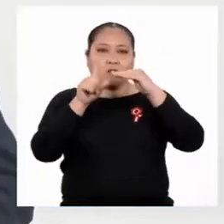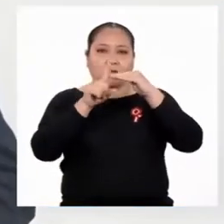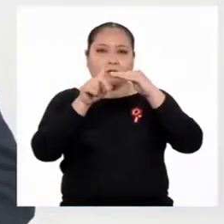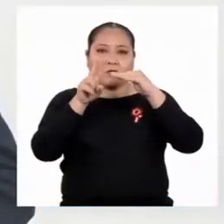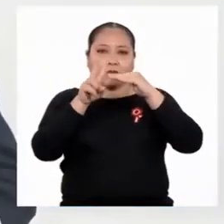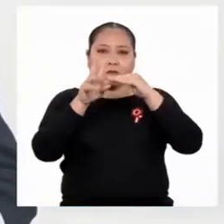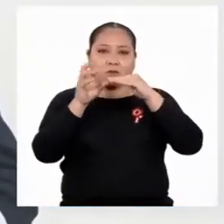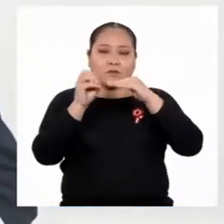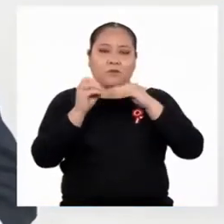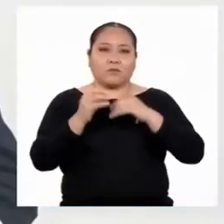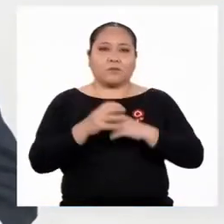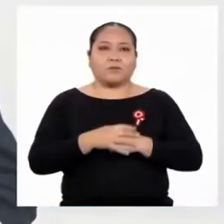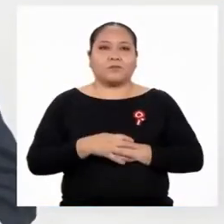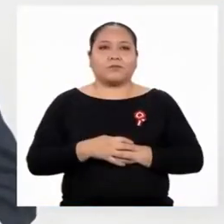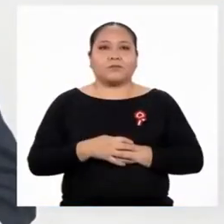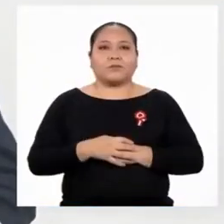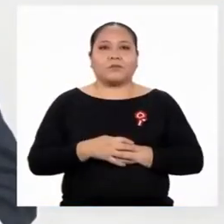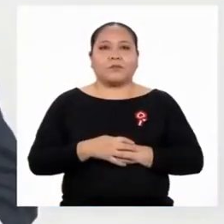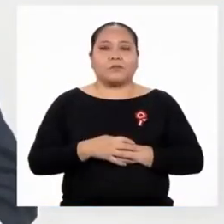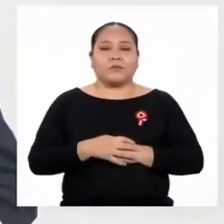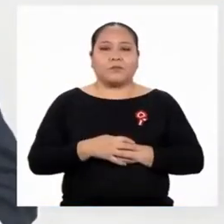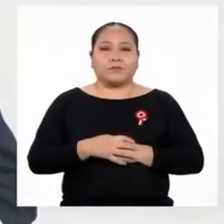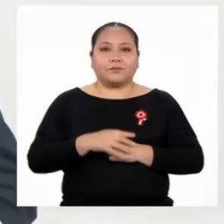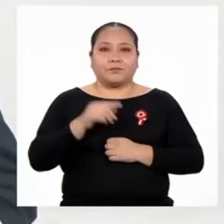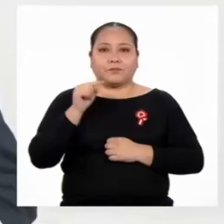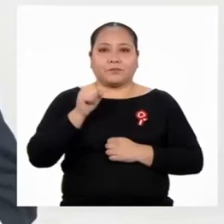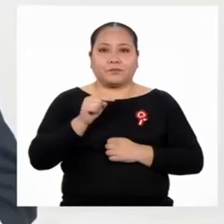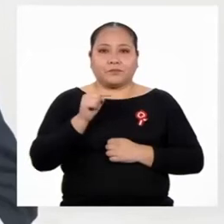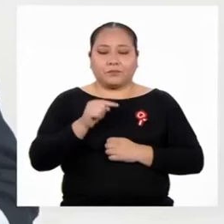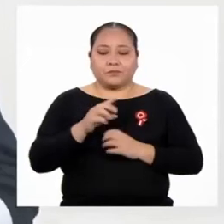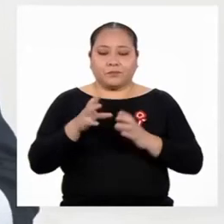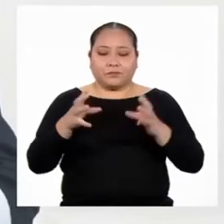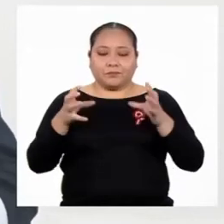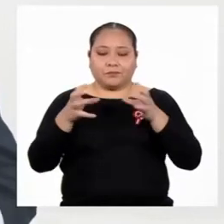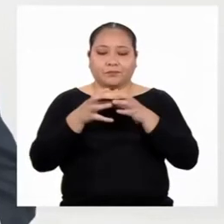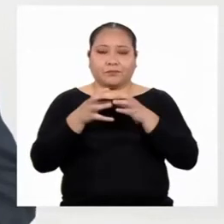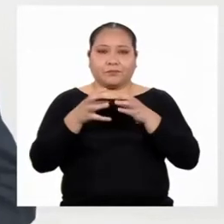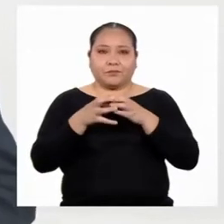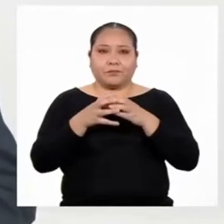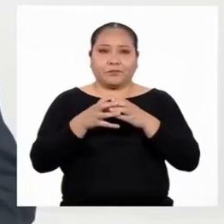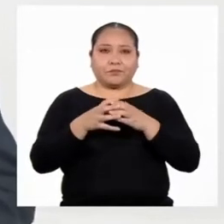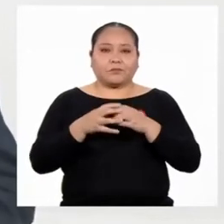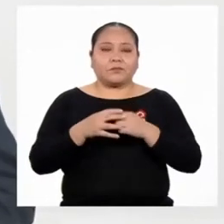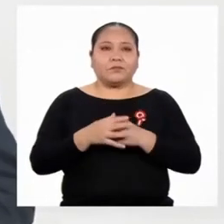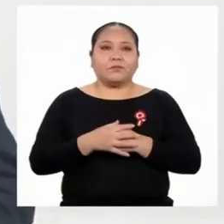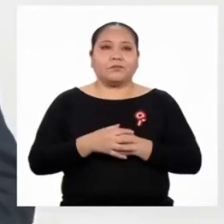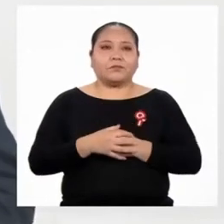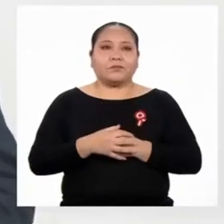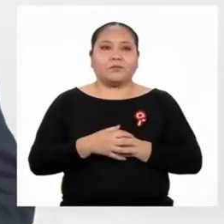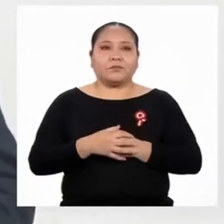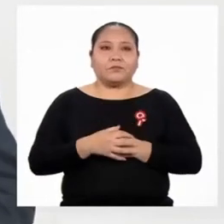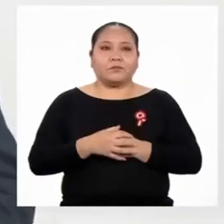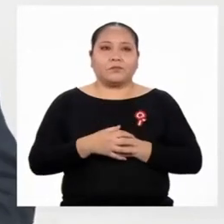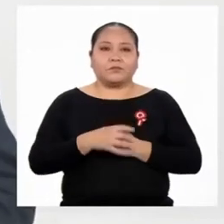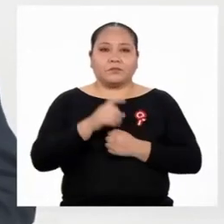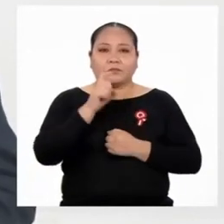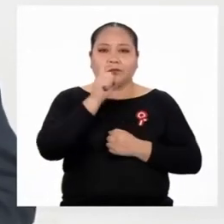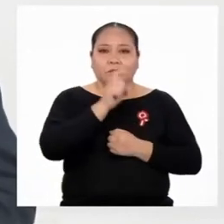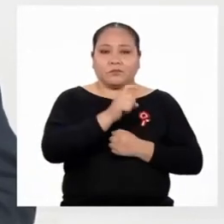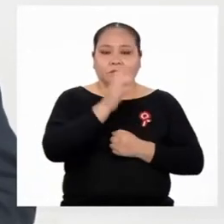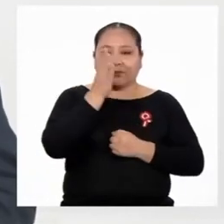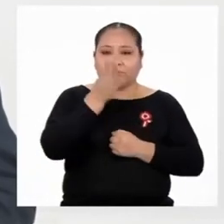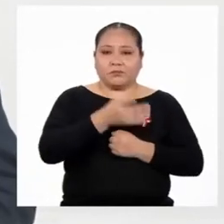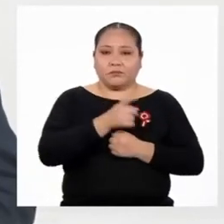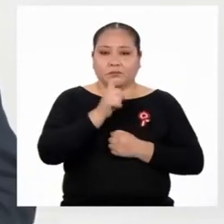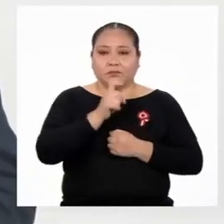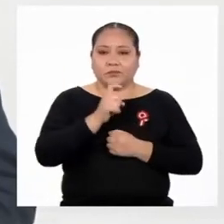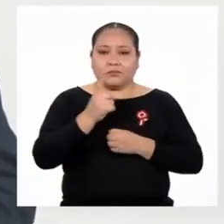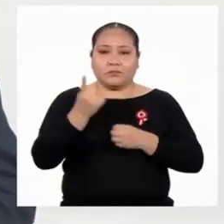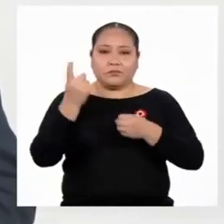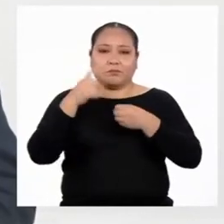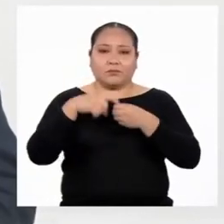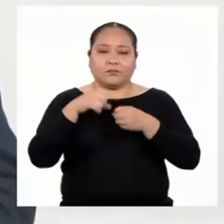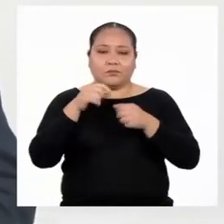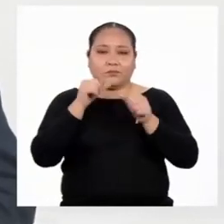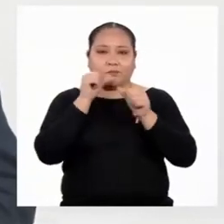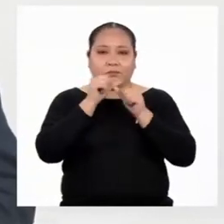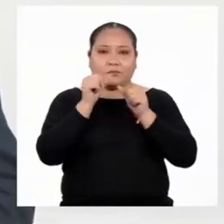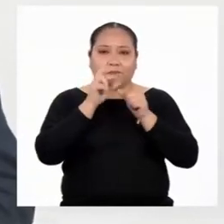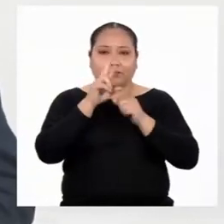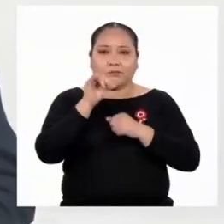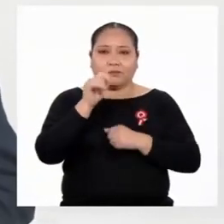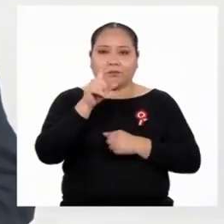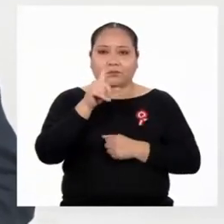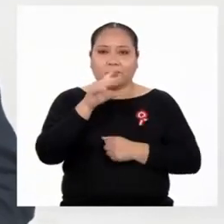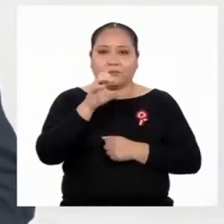Entonces, si la notación conjuntista nos dice que el valor de x, tal que x, pertenece a los